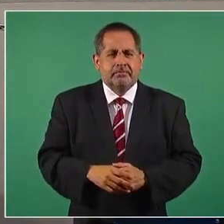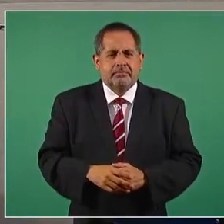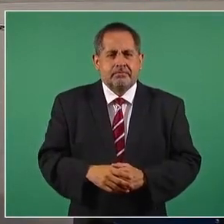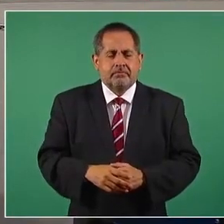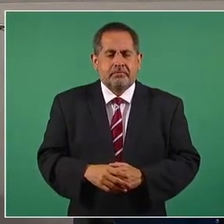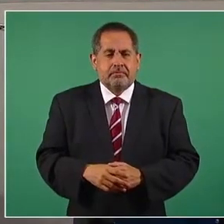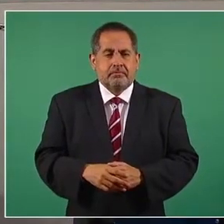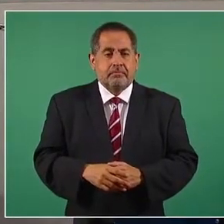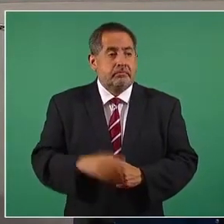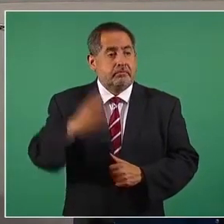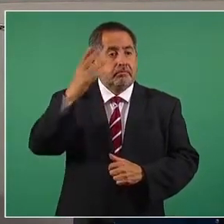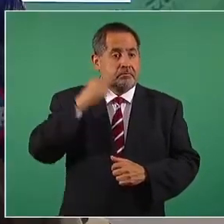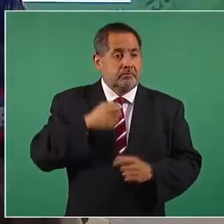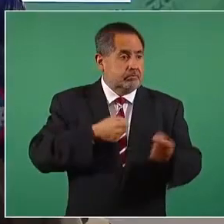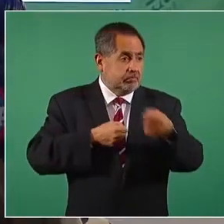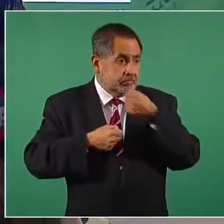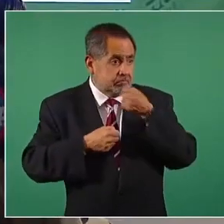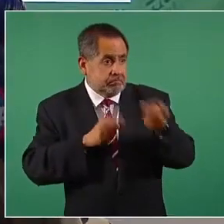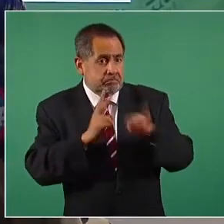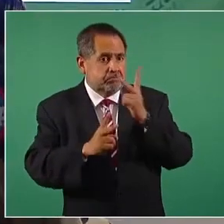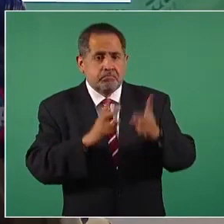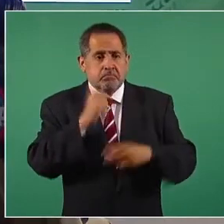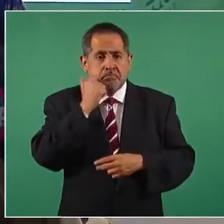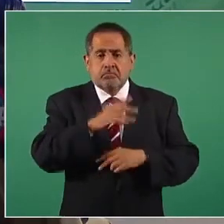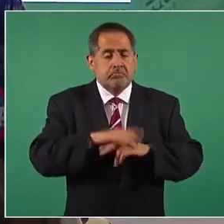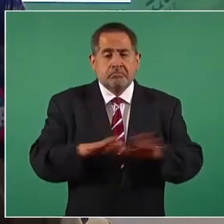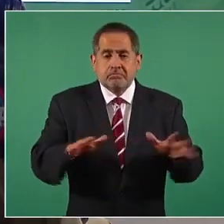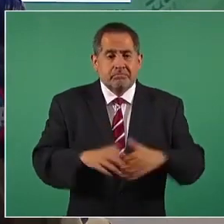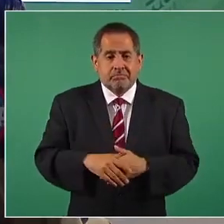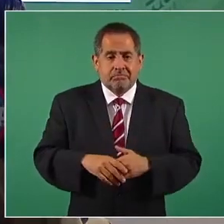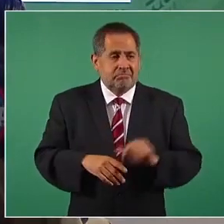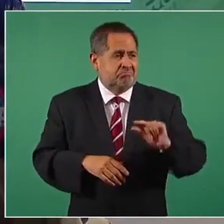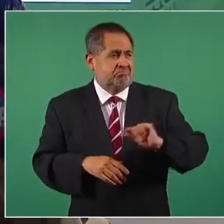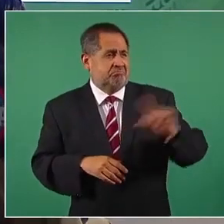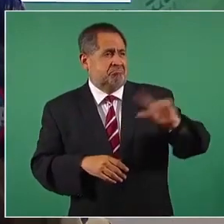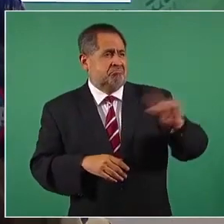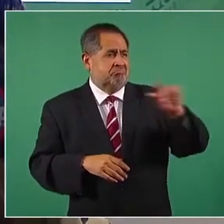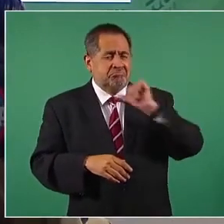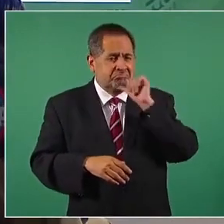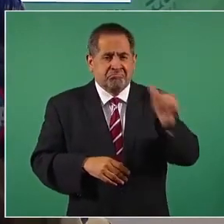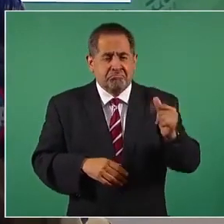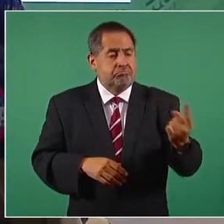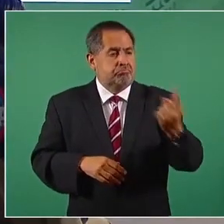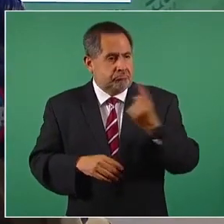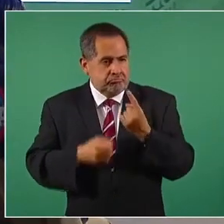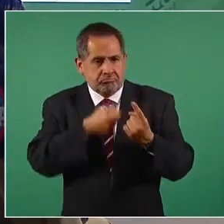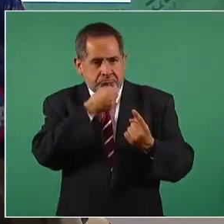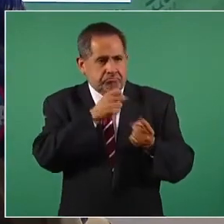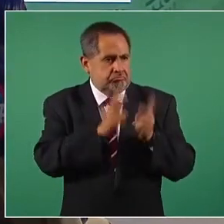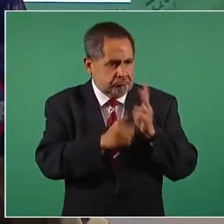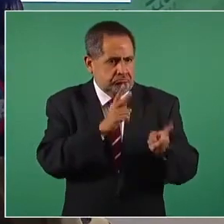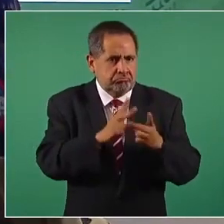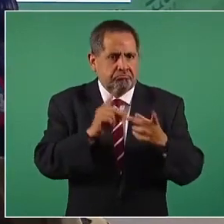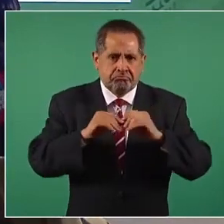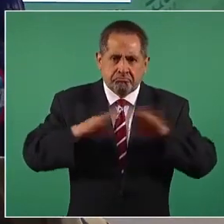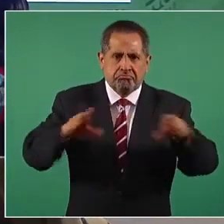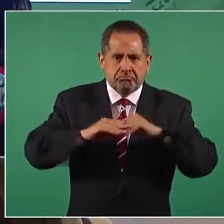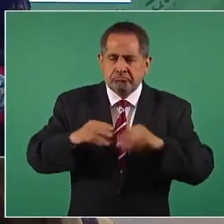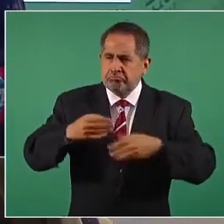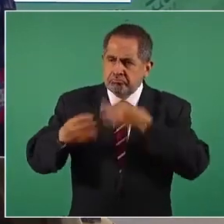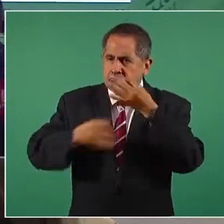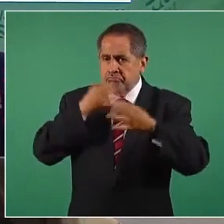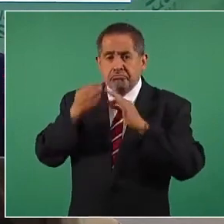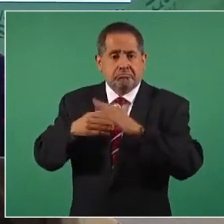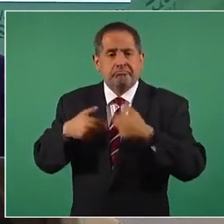no nos daban entrevistas, ni los más afamados, estos que